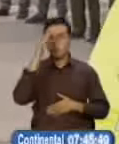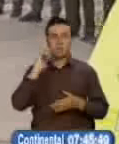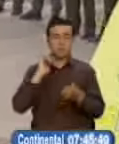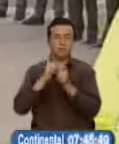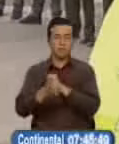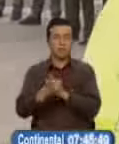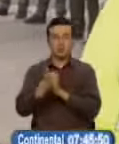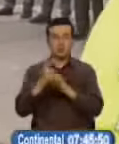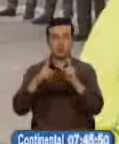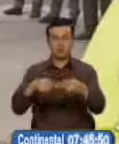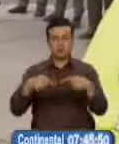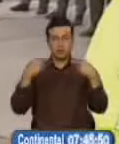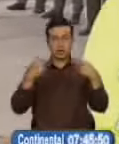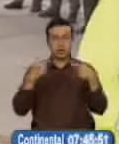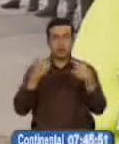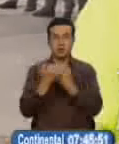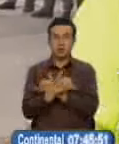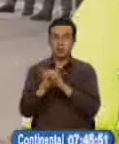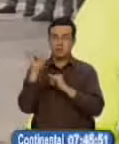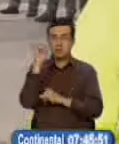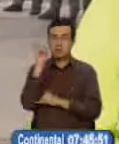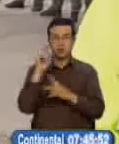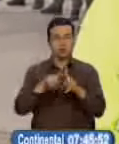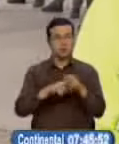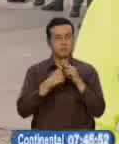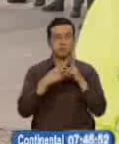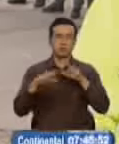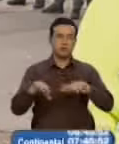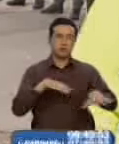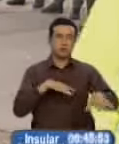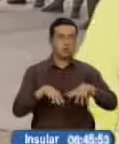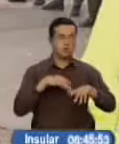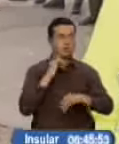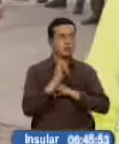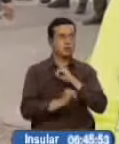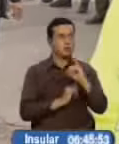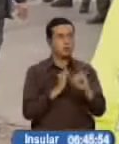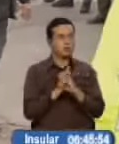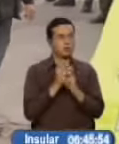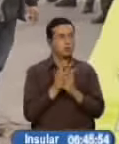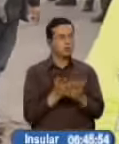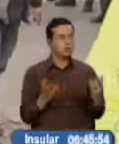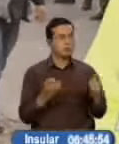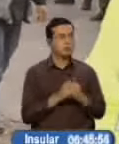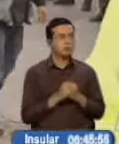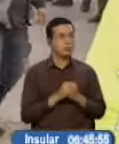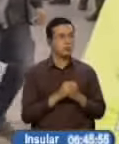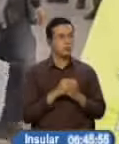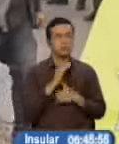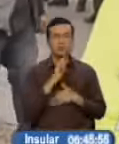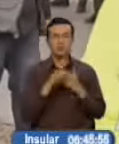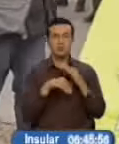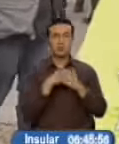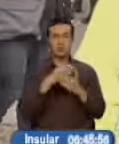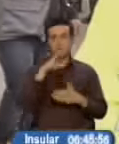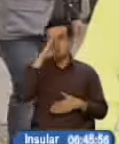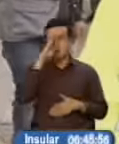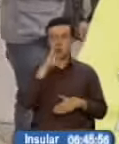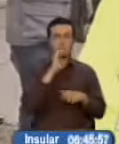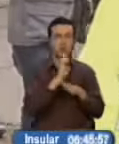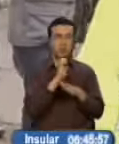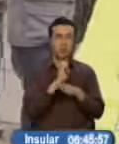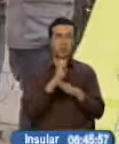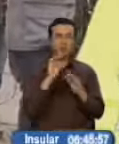clasificación a la final del equipo Independiente. Empezaron las coordinaciones internacionales a través de nuestros agregados y de nuestra policía